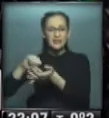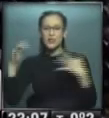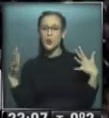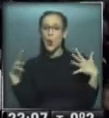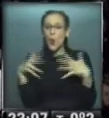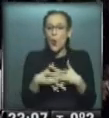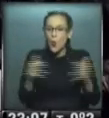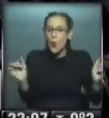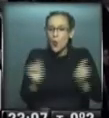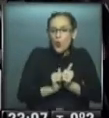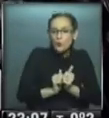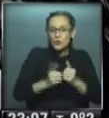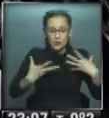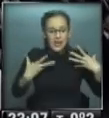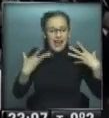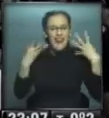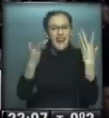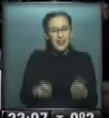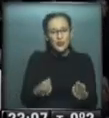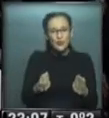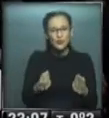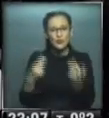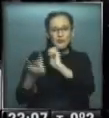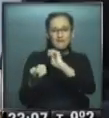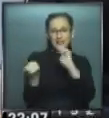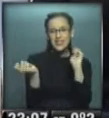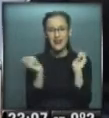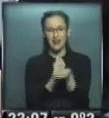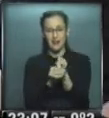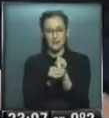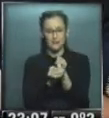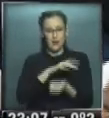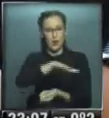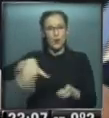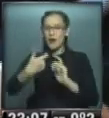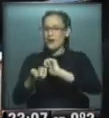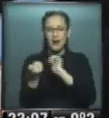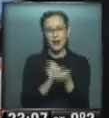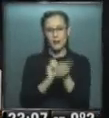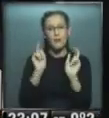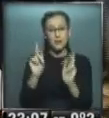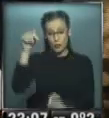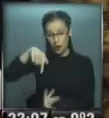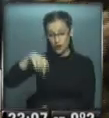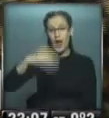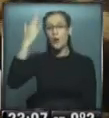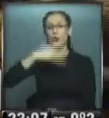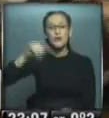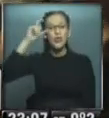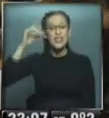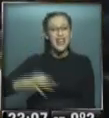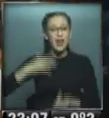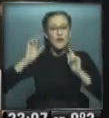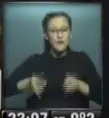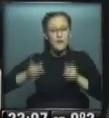poder contribuir a que la región haya cambiado como cambió en esta última década, donde